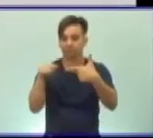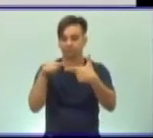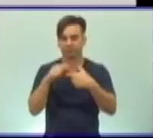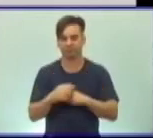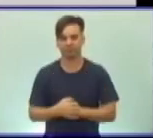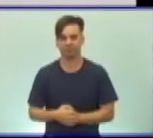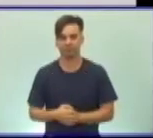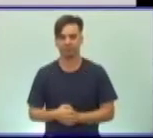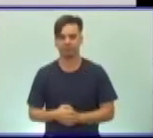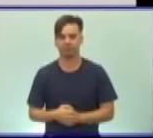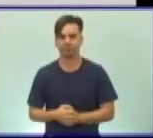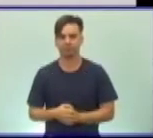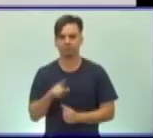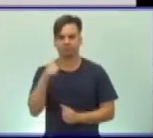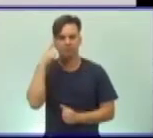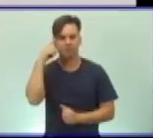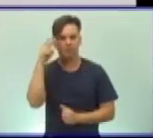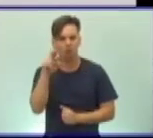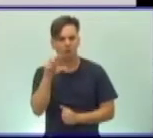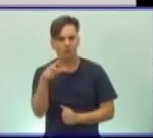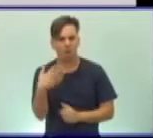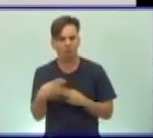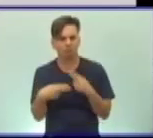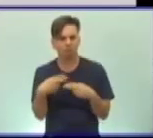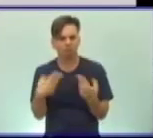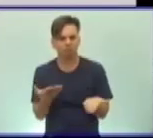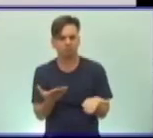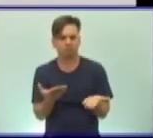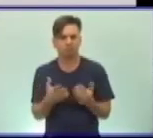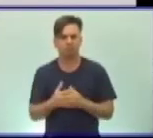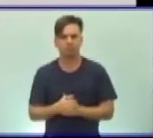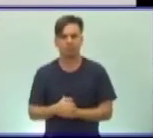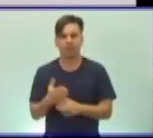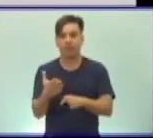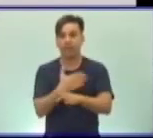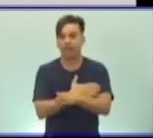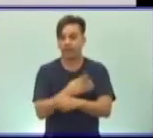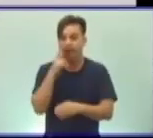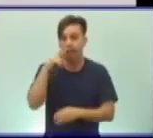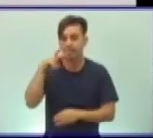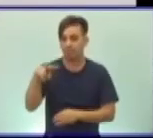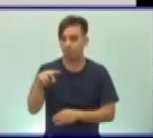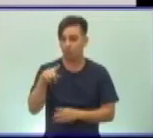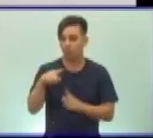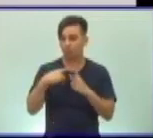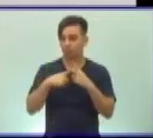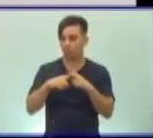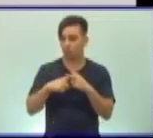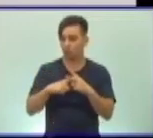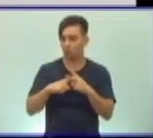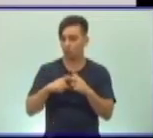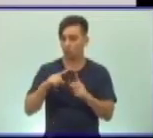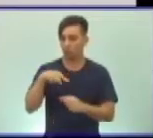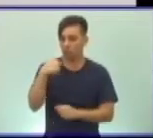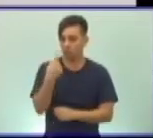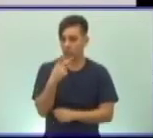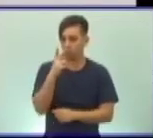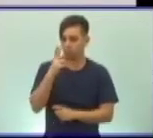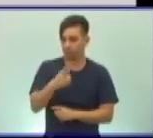bien cómo se hacía? Bueno, pues antes de buscar la solución del próximo ejercicio que te vamos a